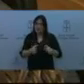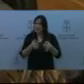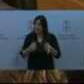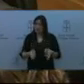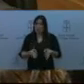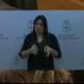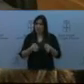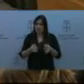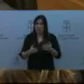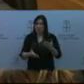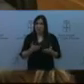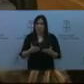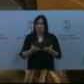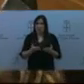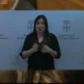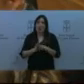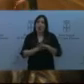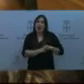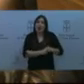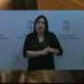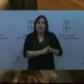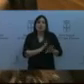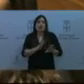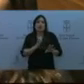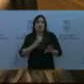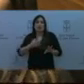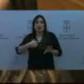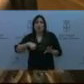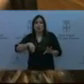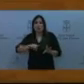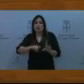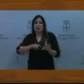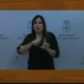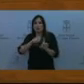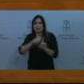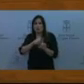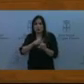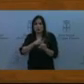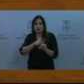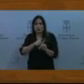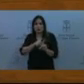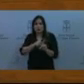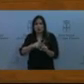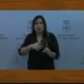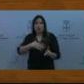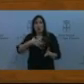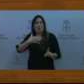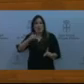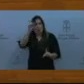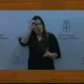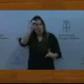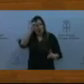legítimas pretensiones políticas puedan a veces chocar con esos informes. Creo que,